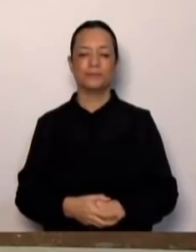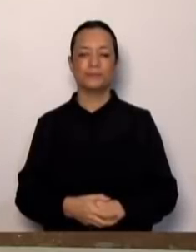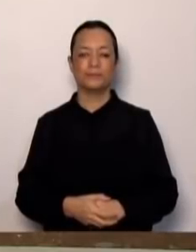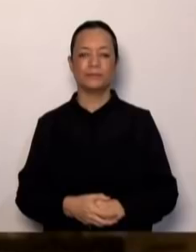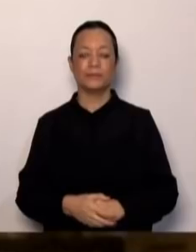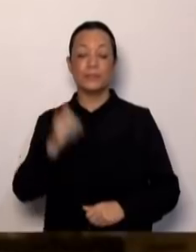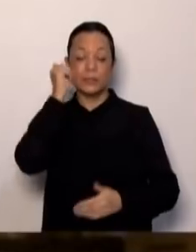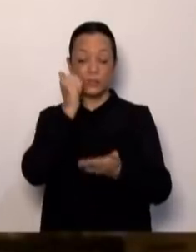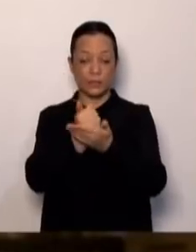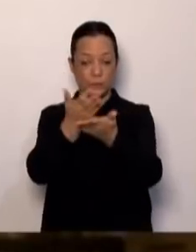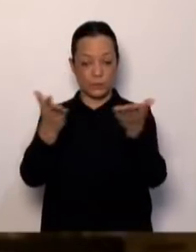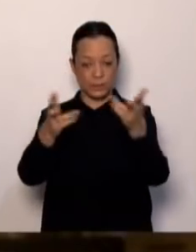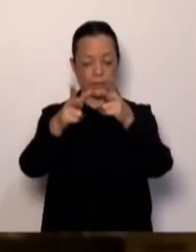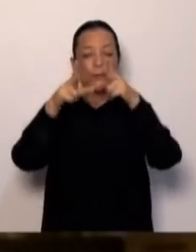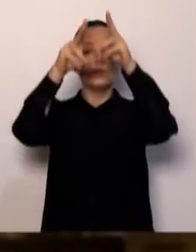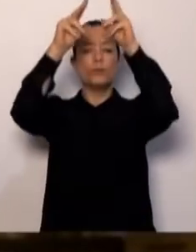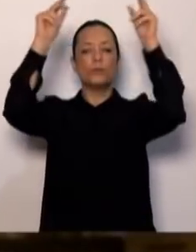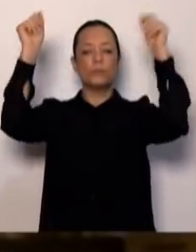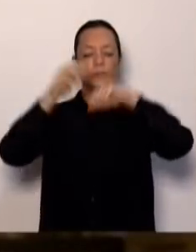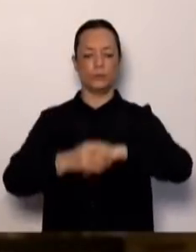El Señor esté con ustedes.